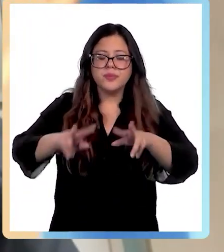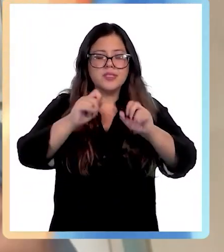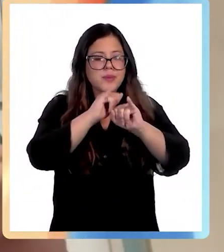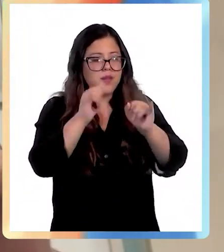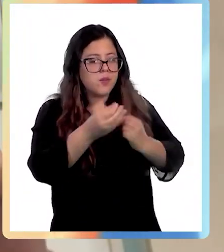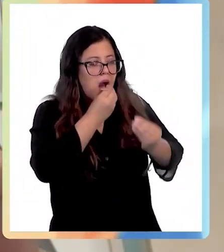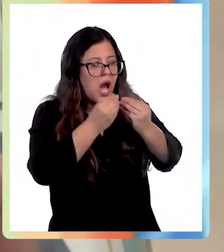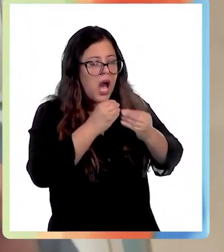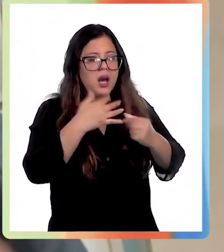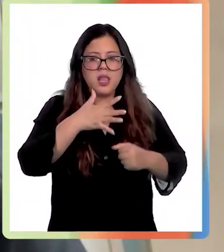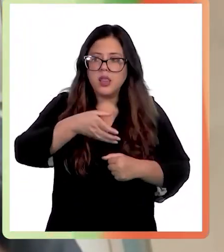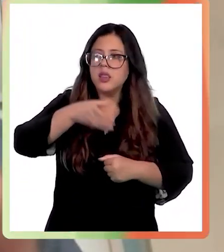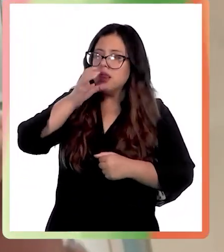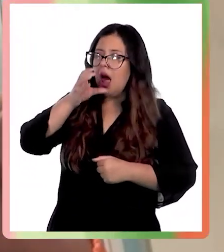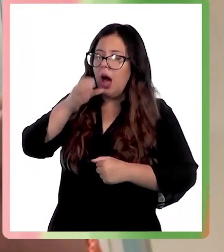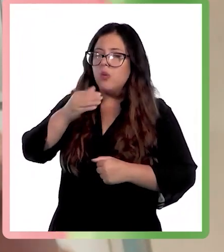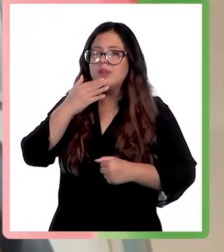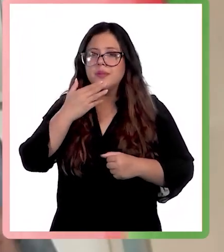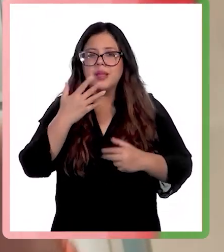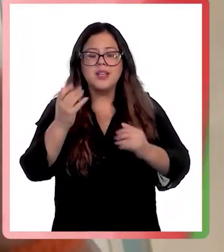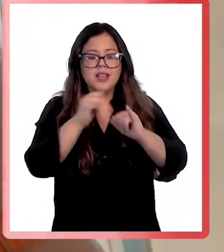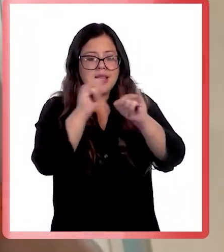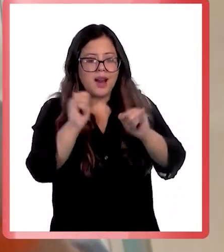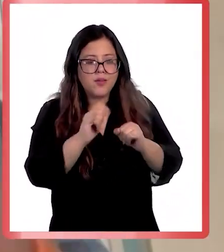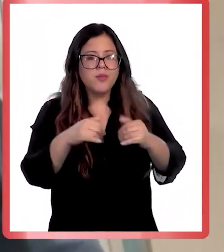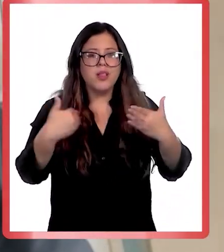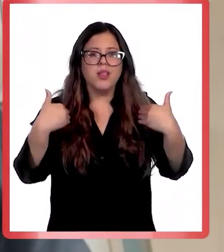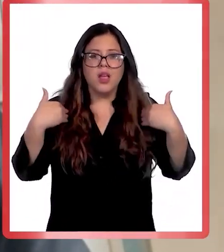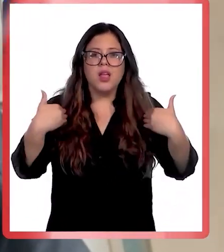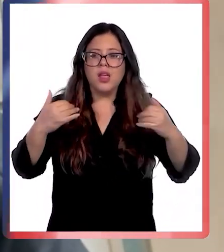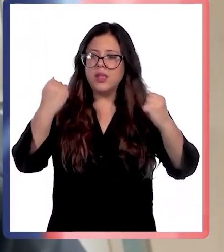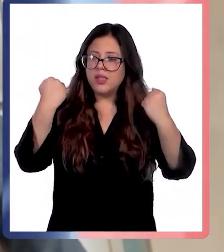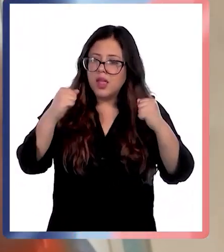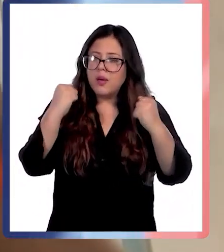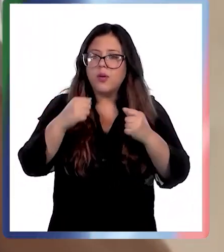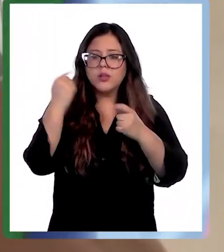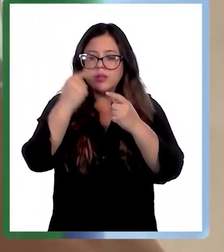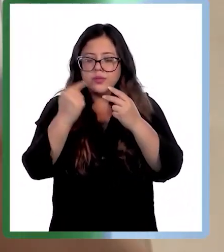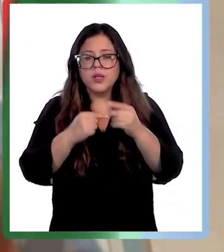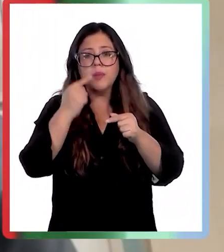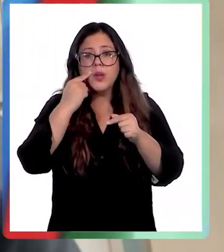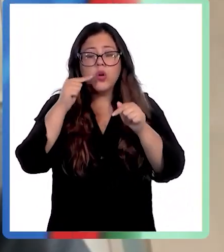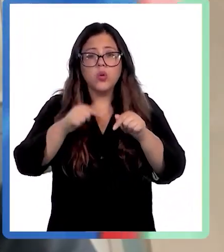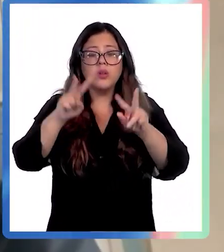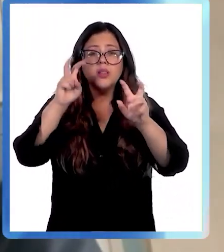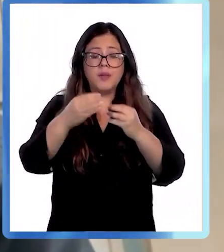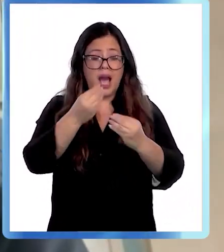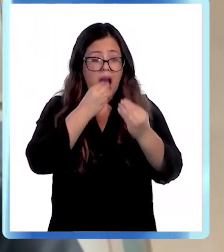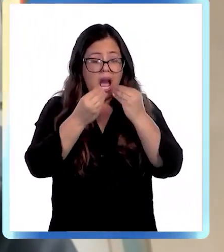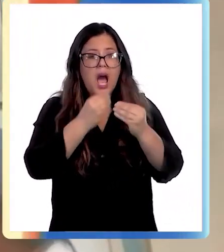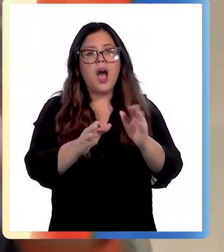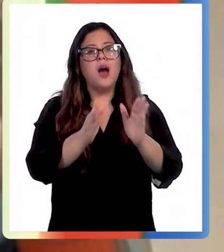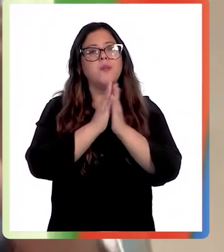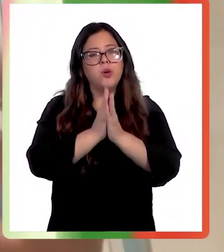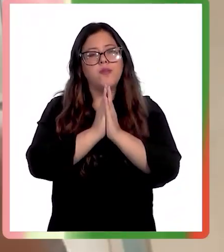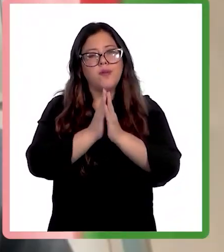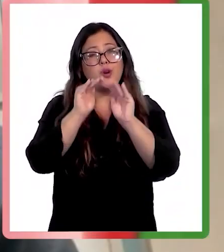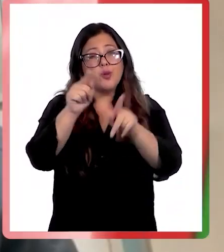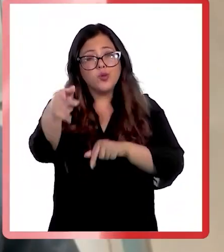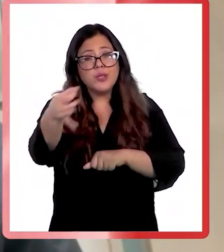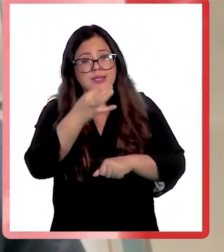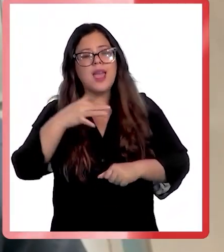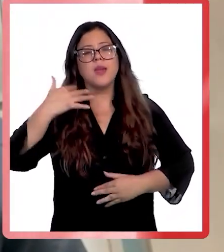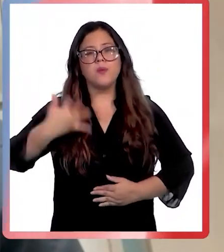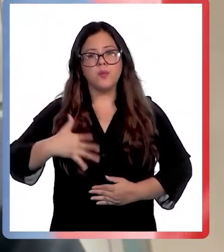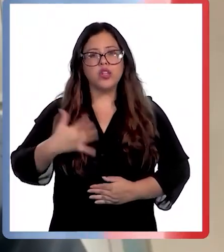consumimos alimentos, en la forma como nos hidratamos, en la forma en las cuales vamos a hacer ejercicio. Pero de todas maneras, en el tema de la alimentación, por favor, lo que